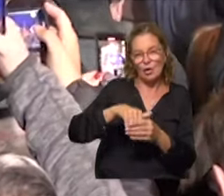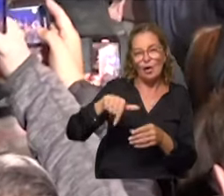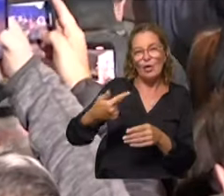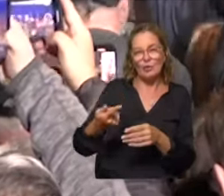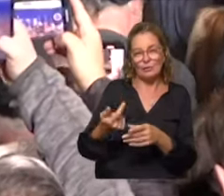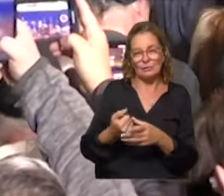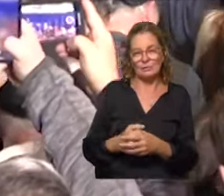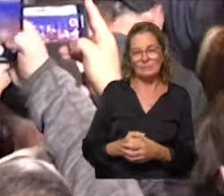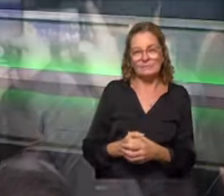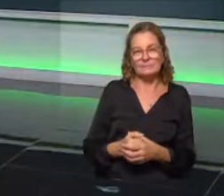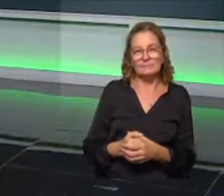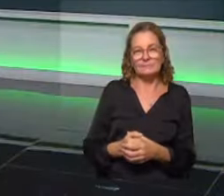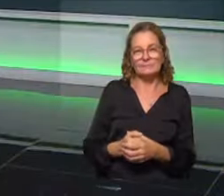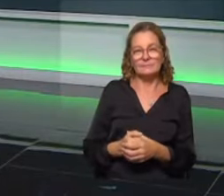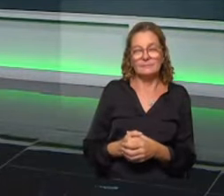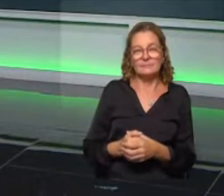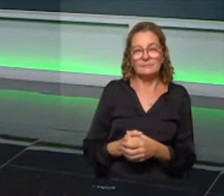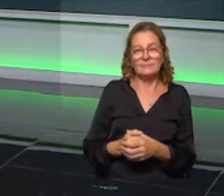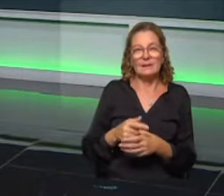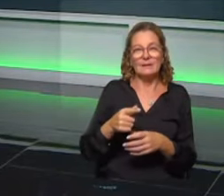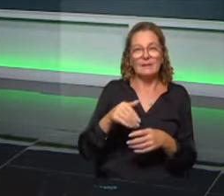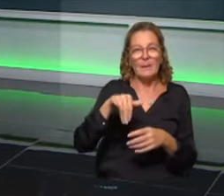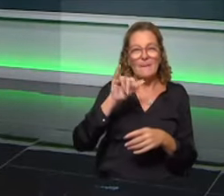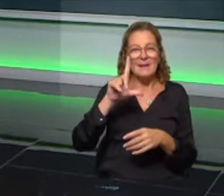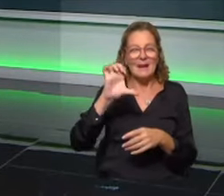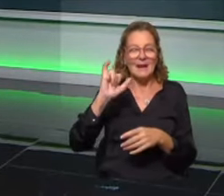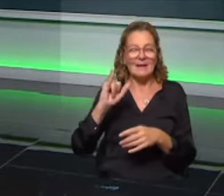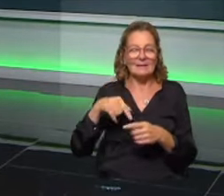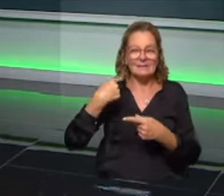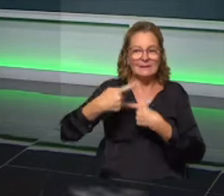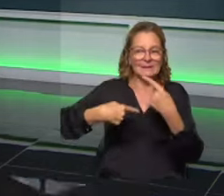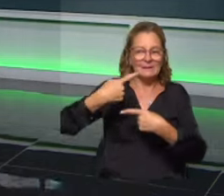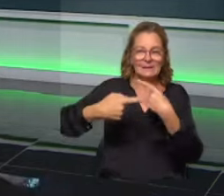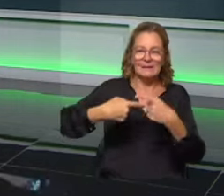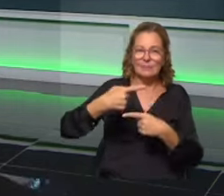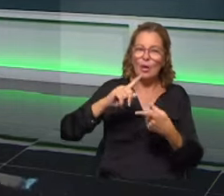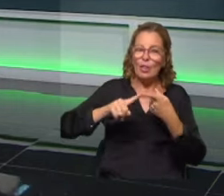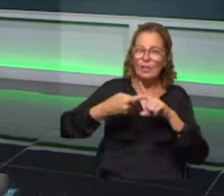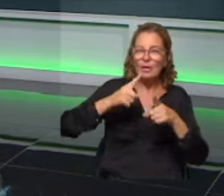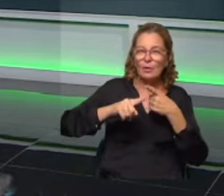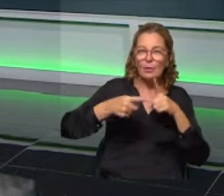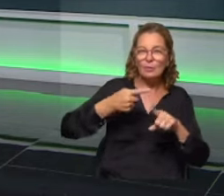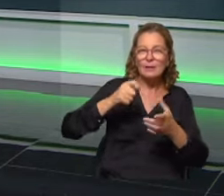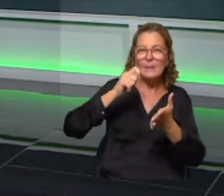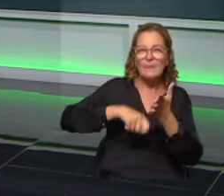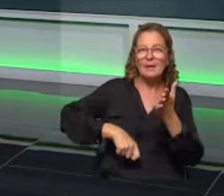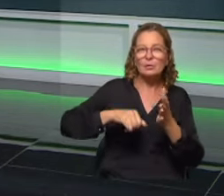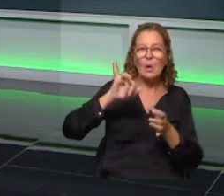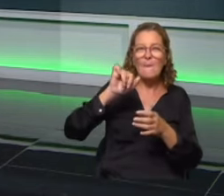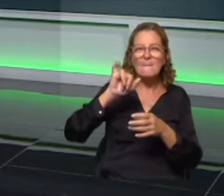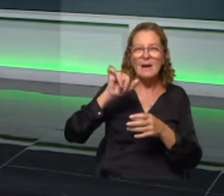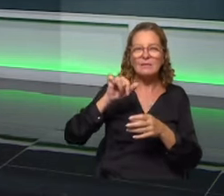estados. La motosierra de Milei sigue a todo vapor mientras se discute el famoso pacto de mayo con el que